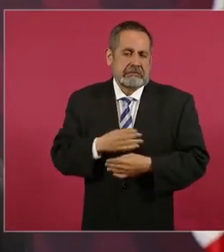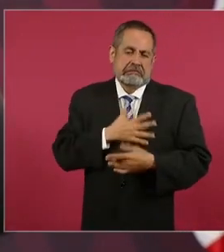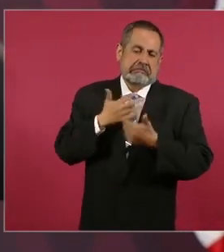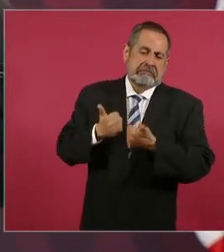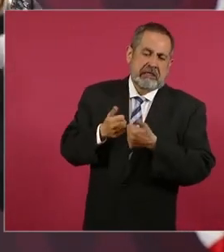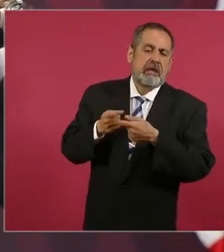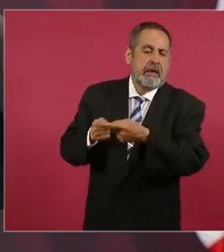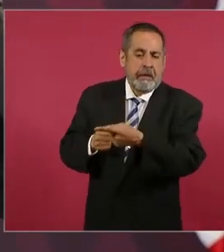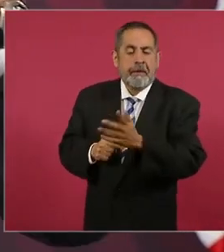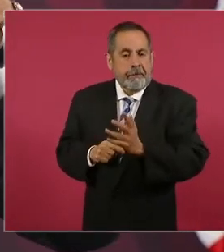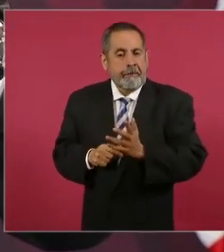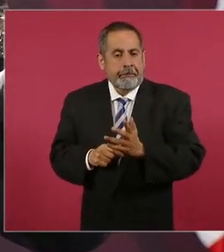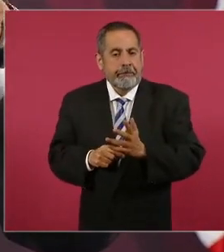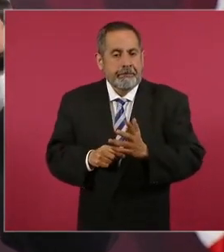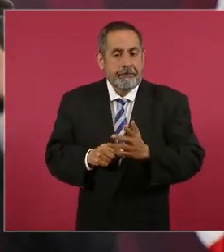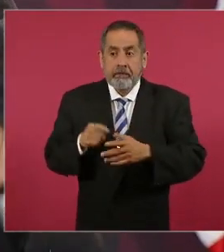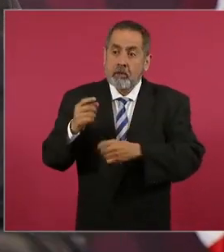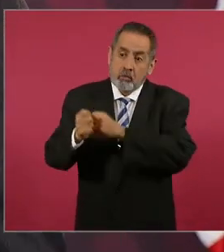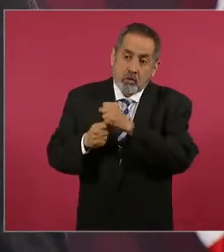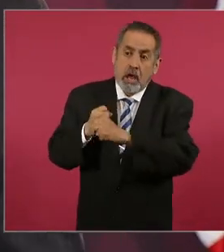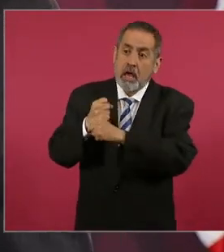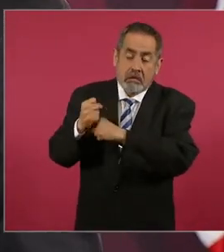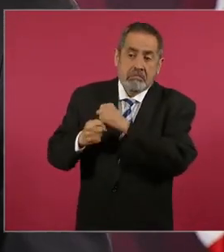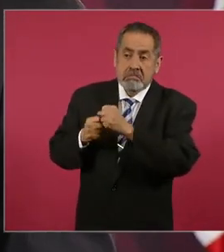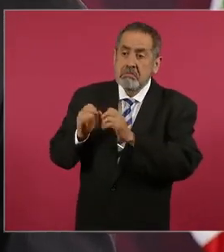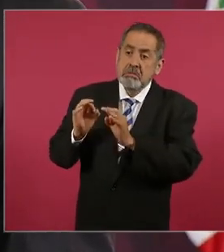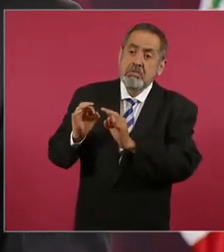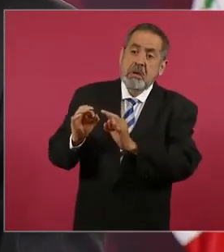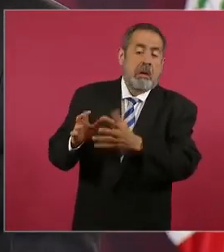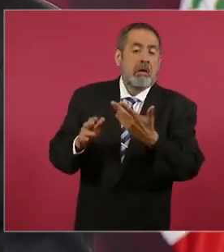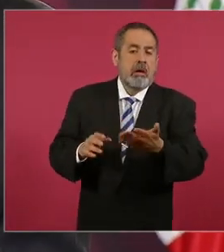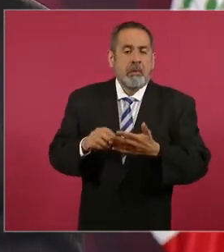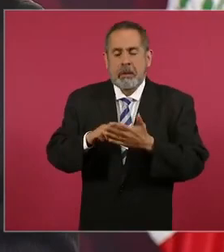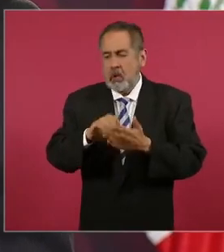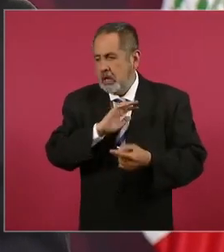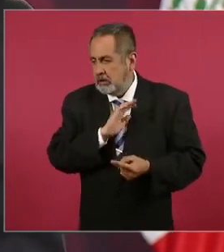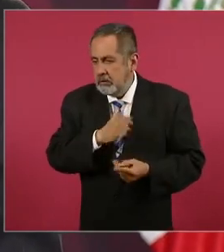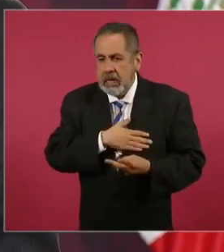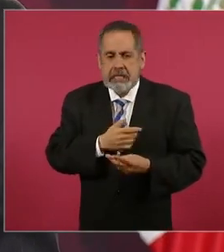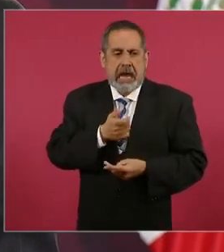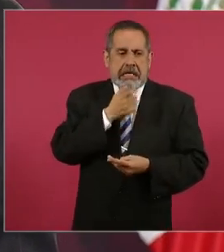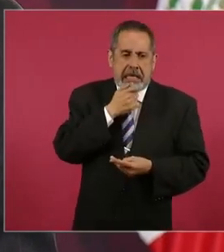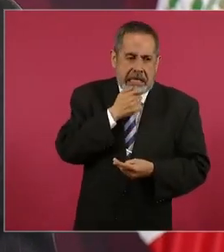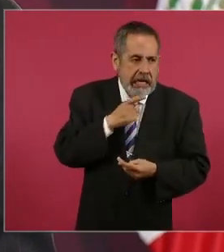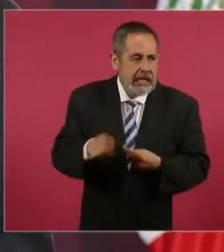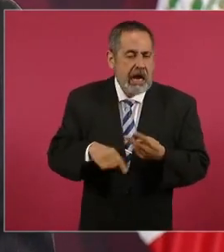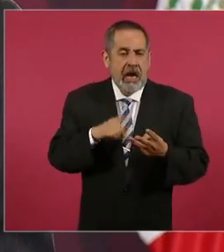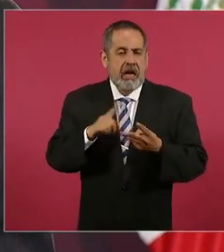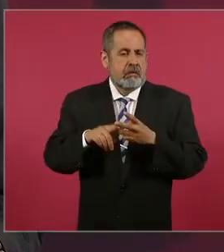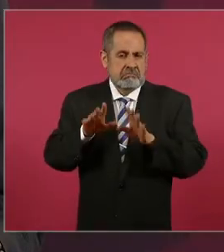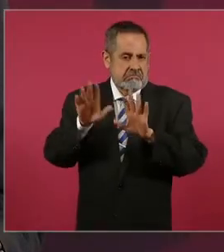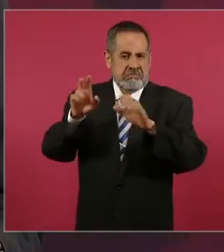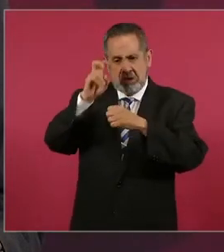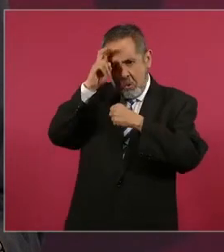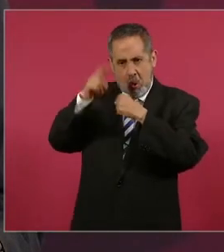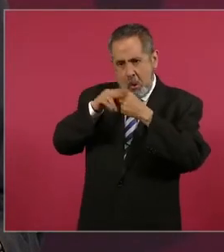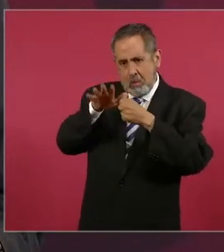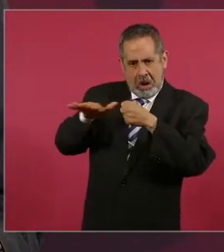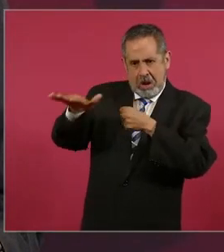eso que se mantuvo por mucho tiempo, porque en España, en Inglaterra, en cualquier país,